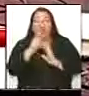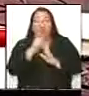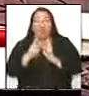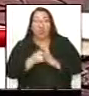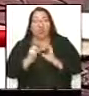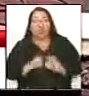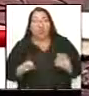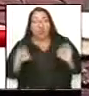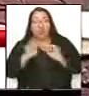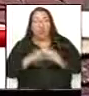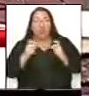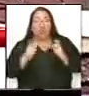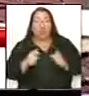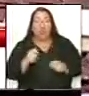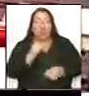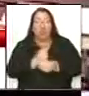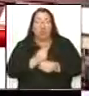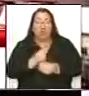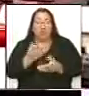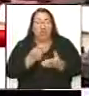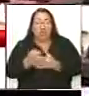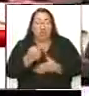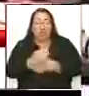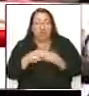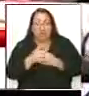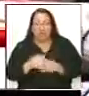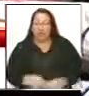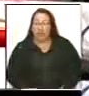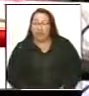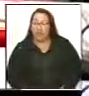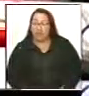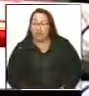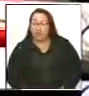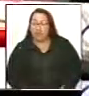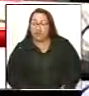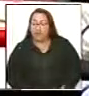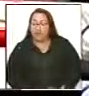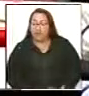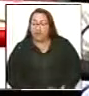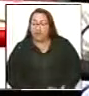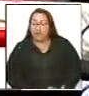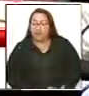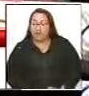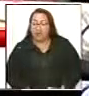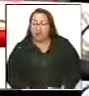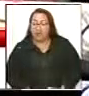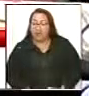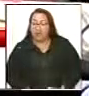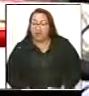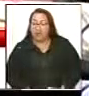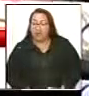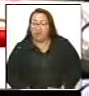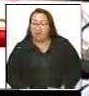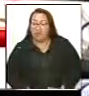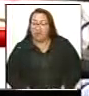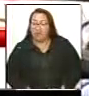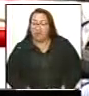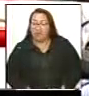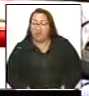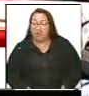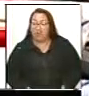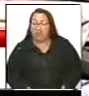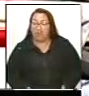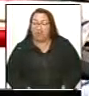que es tan importante de control de fusiones y adquisiciones, concentración económica. He escuchado a